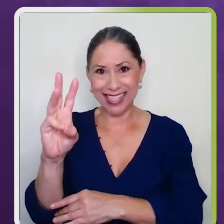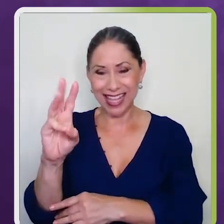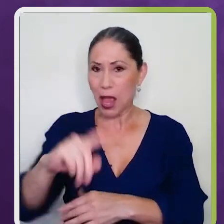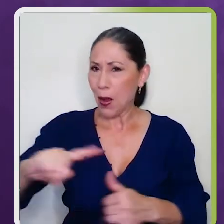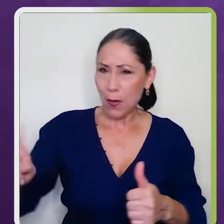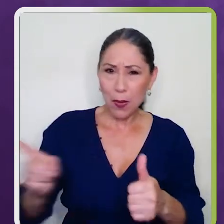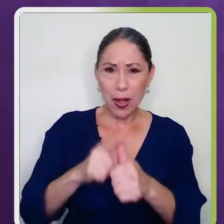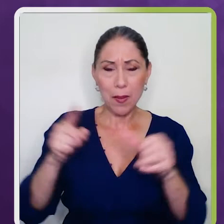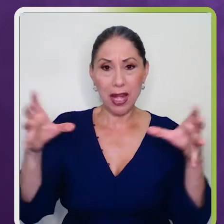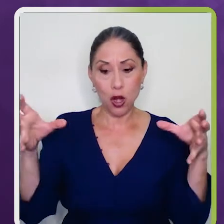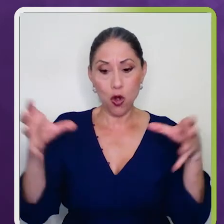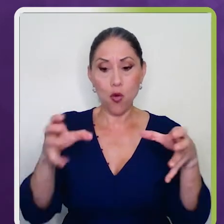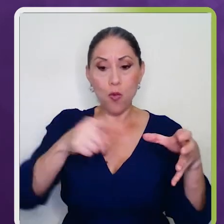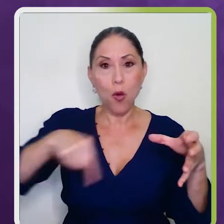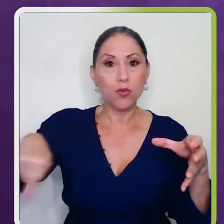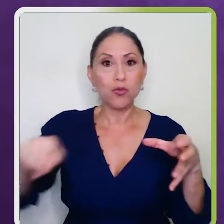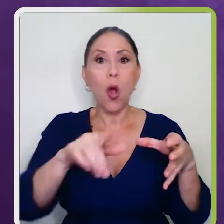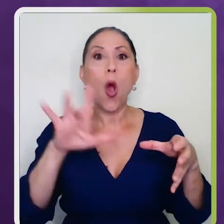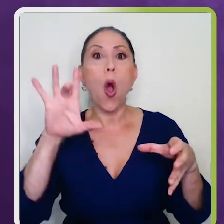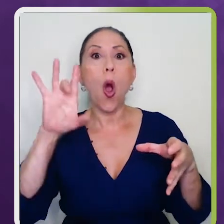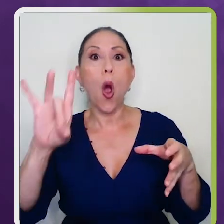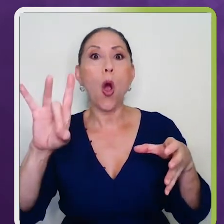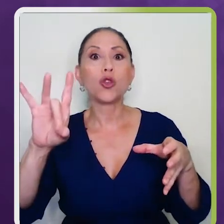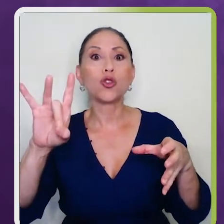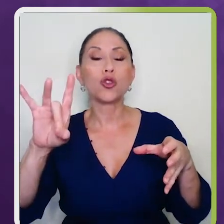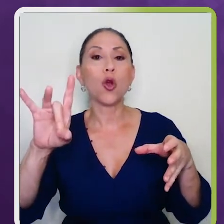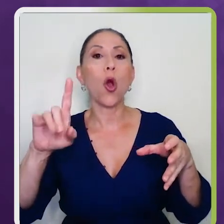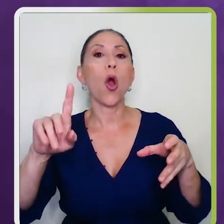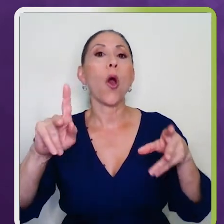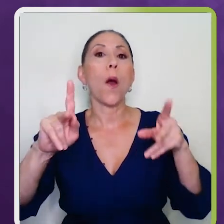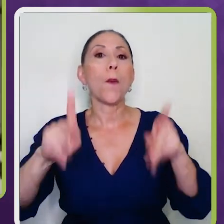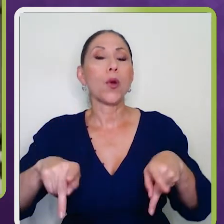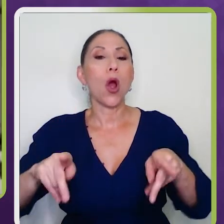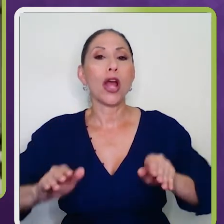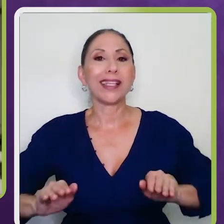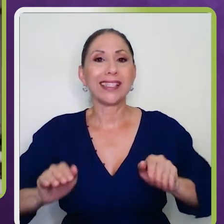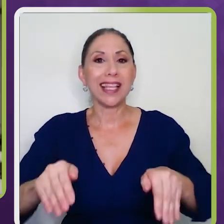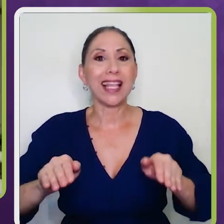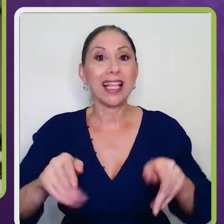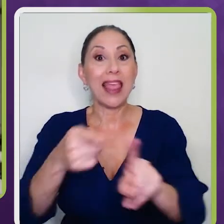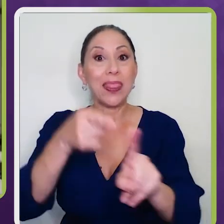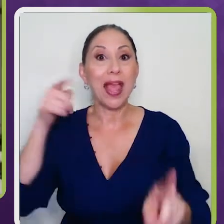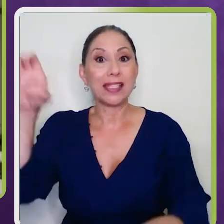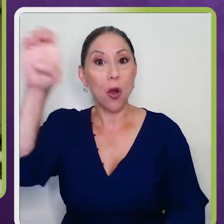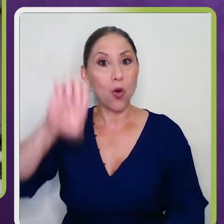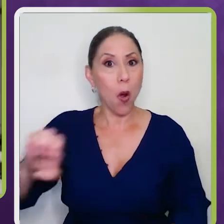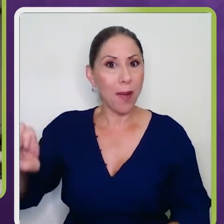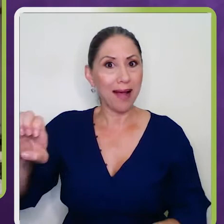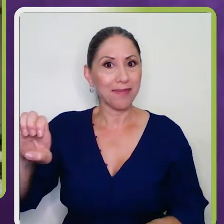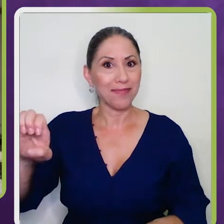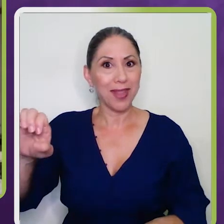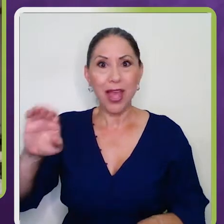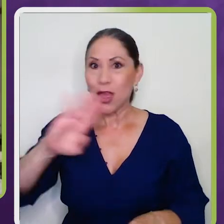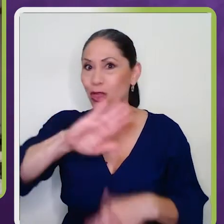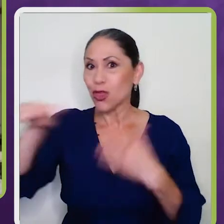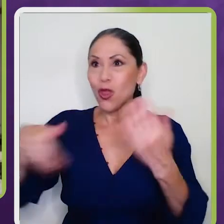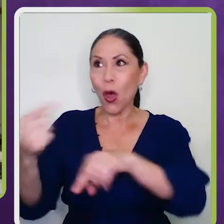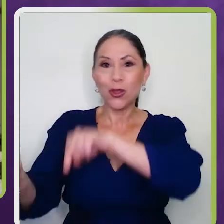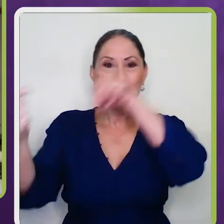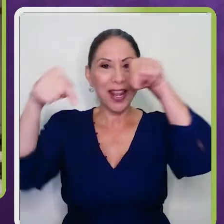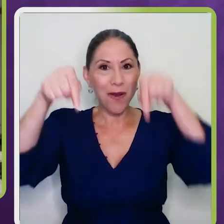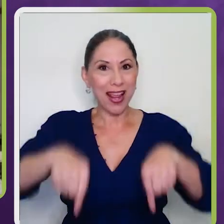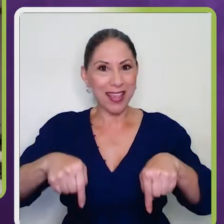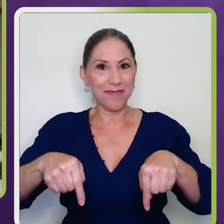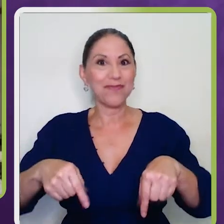primer grupo de 8 sillas de ruedas que venían desde Europa, todos en el mismo grupo. Y fue el